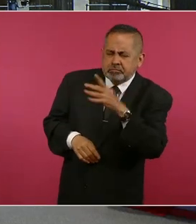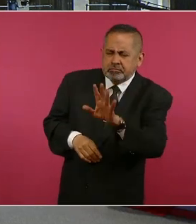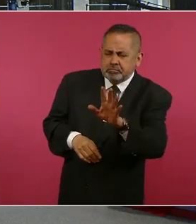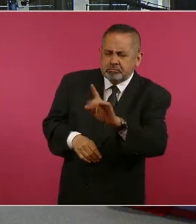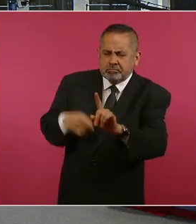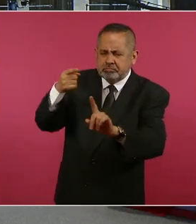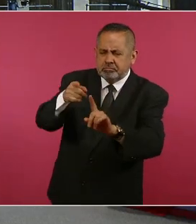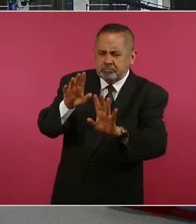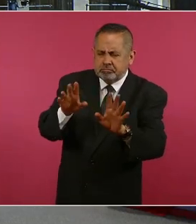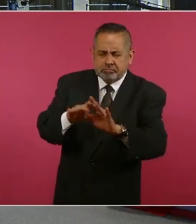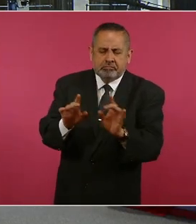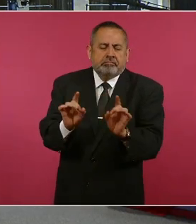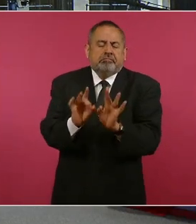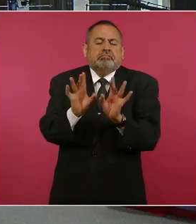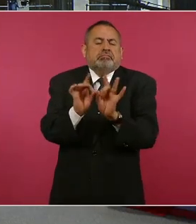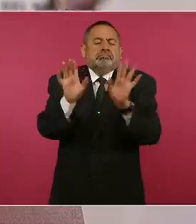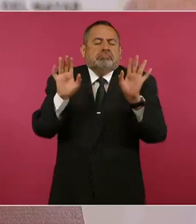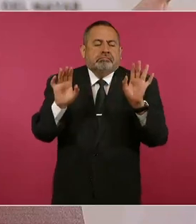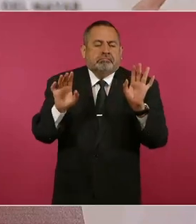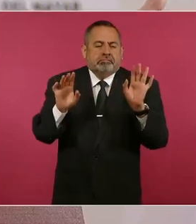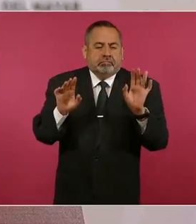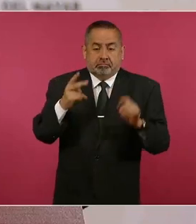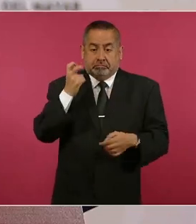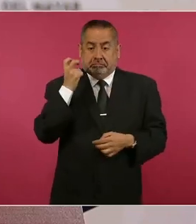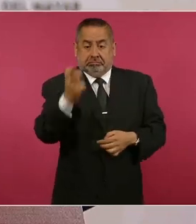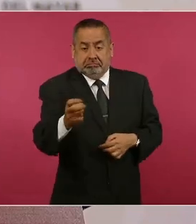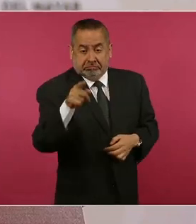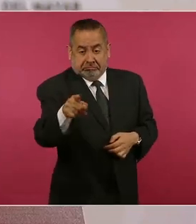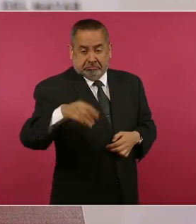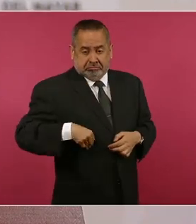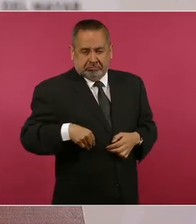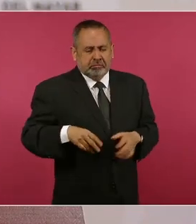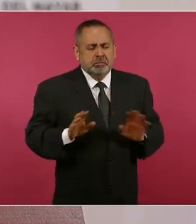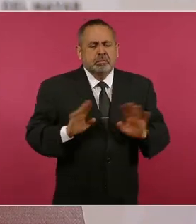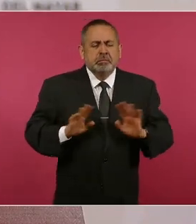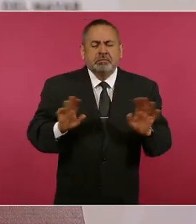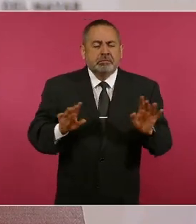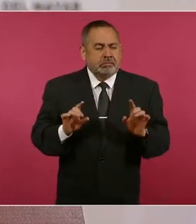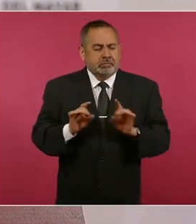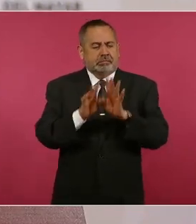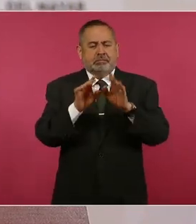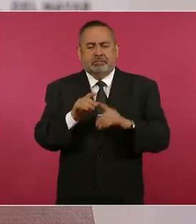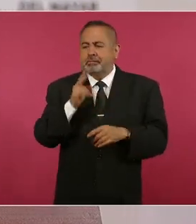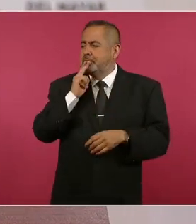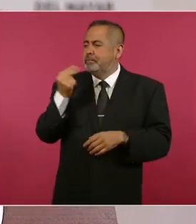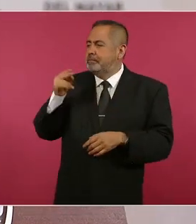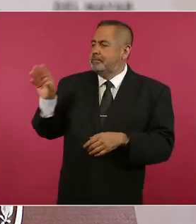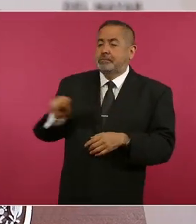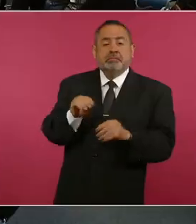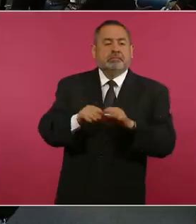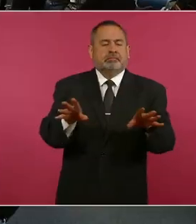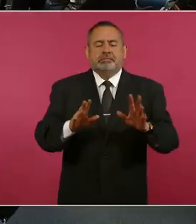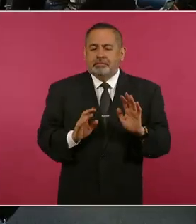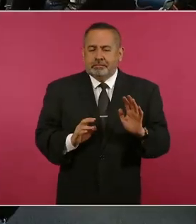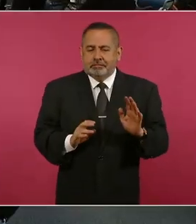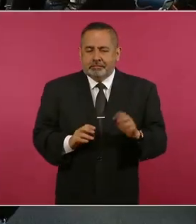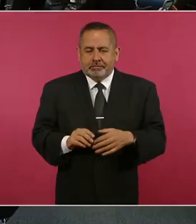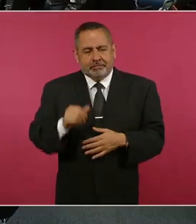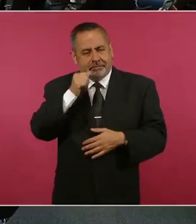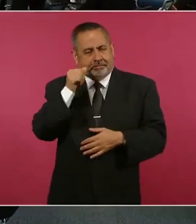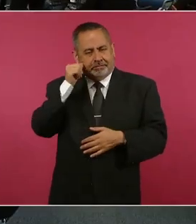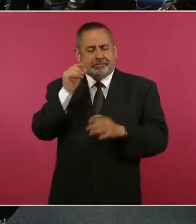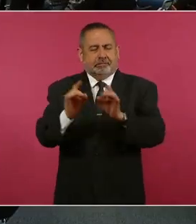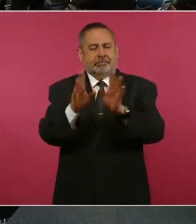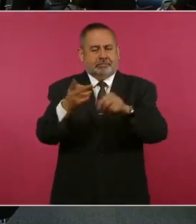refiero es pura casualidad. Okay. O sea, no, yo no estoy culpando a Telemundo. Yo lo que estoy diciendo es que ayer me pasó